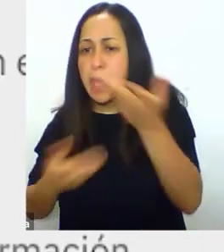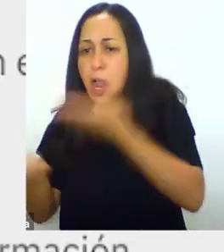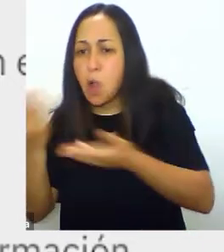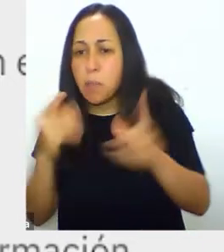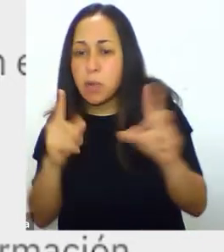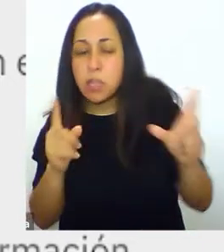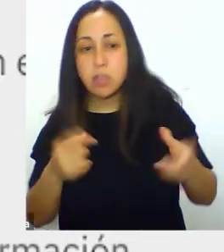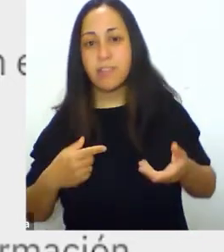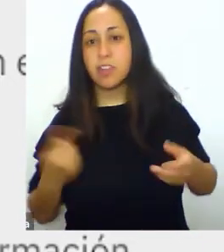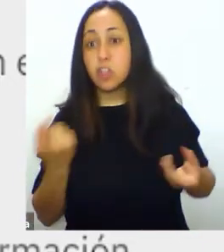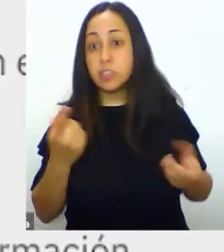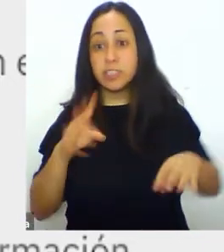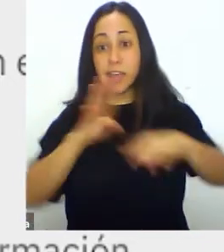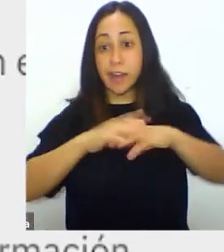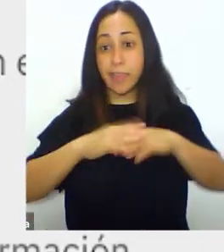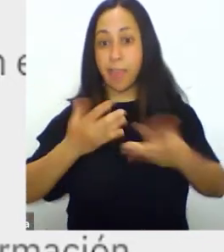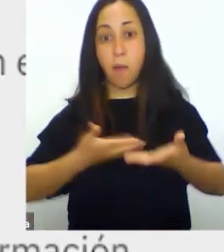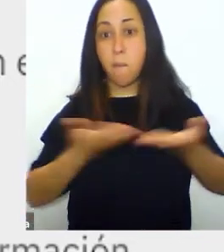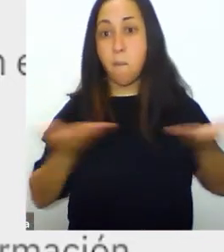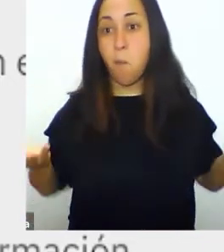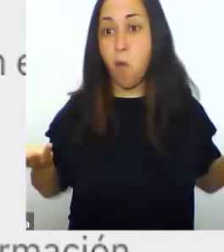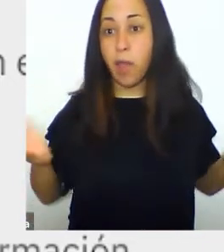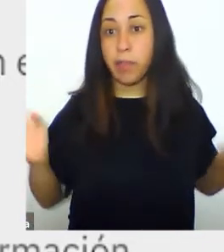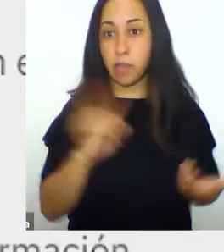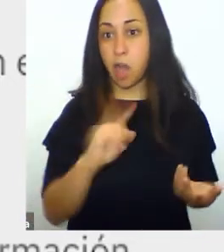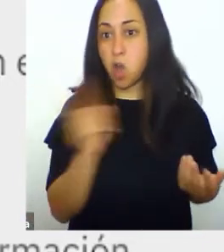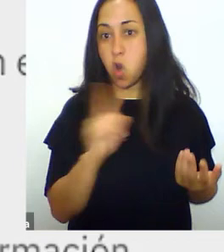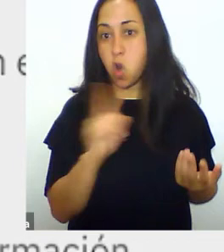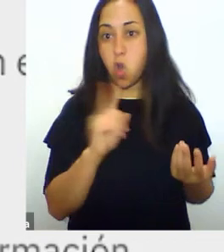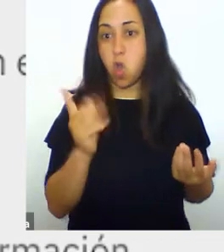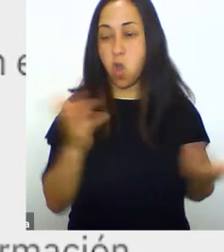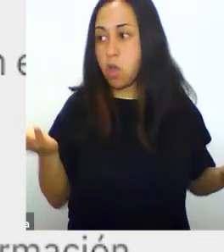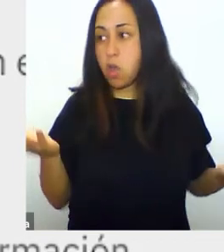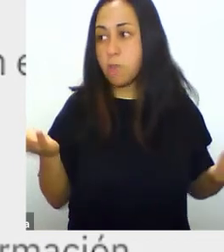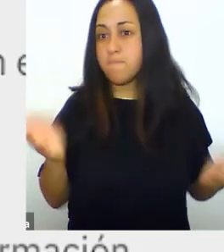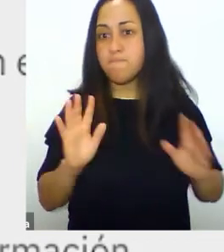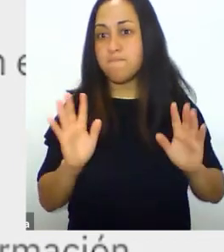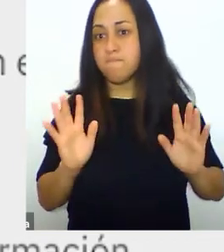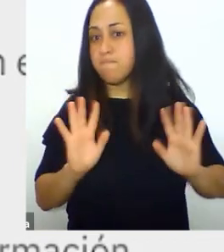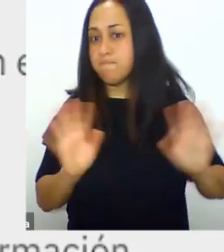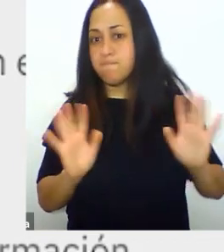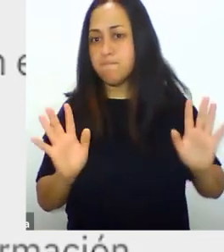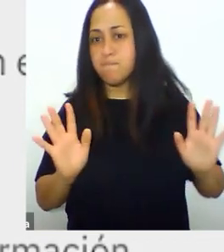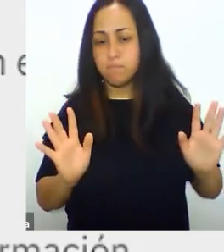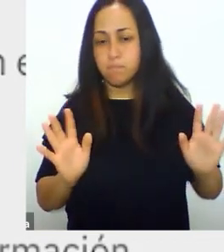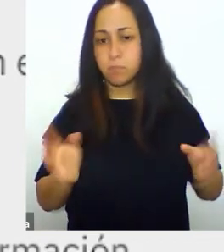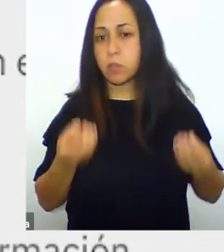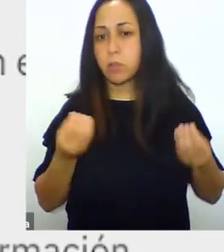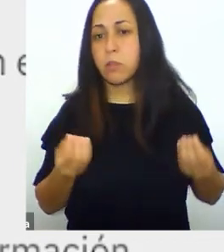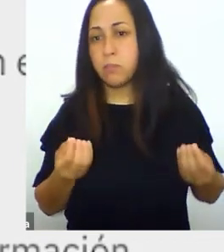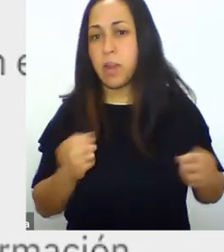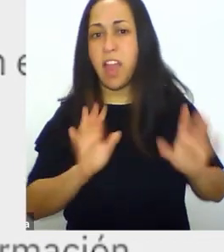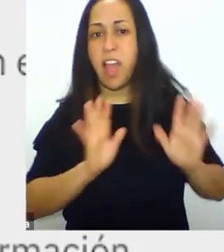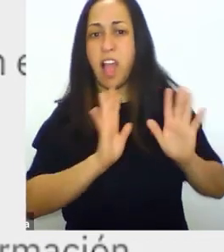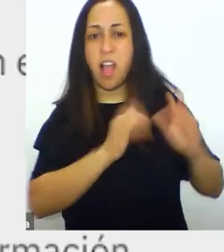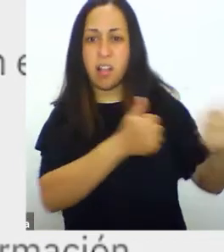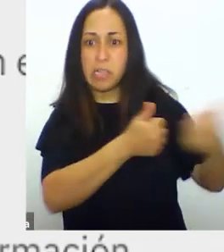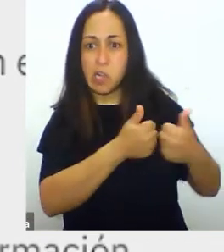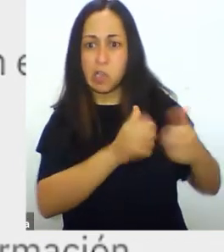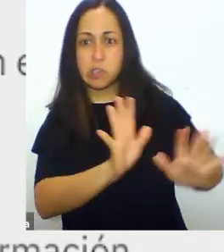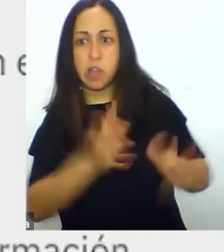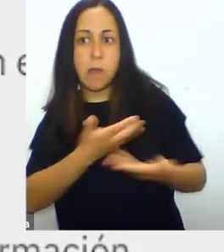de mostrarse en redes sociales para poder, vamos a decir, parar el